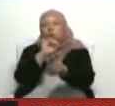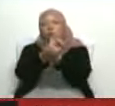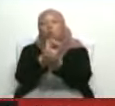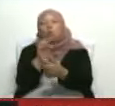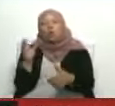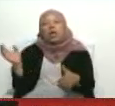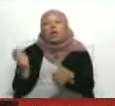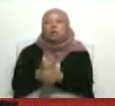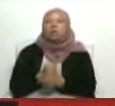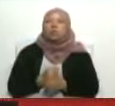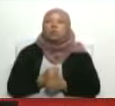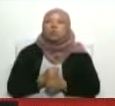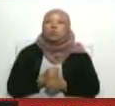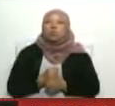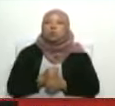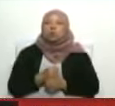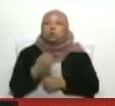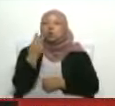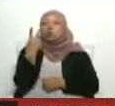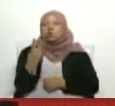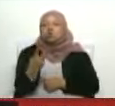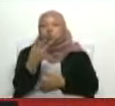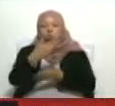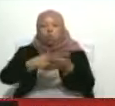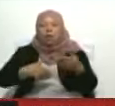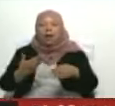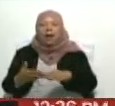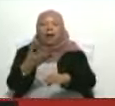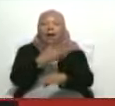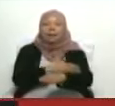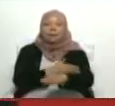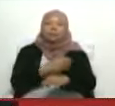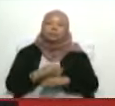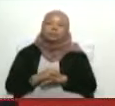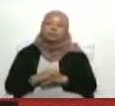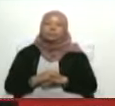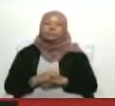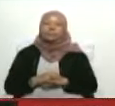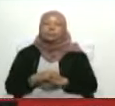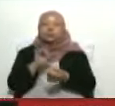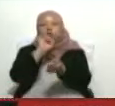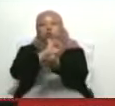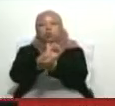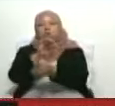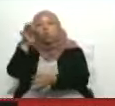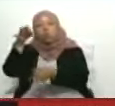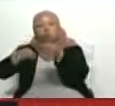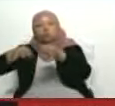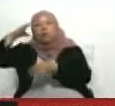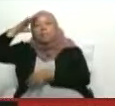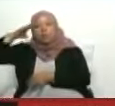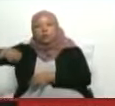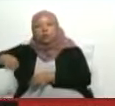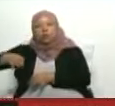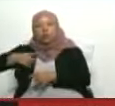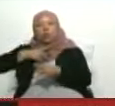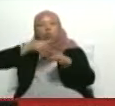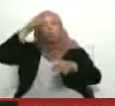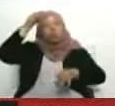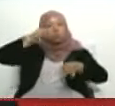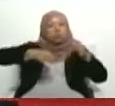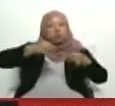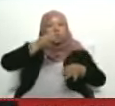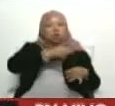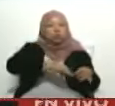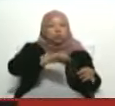previamente, vean esto, dos órdenes de aprehensión. Una por la jurisdicción militar y otra por la jurisdicción